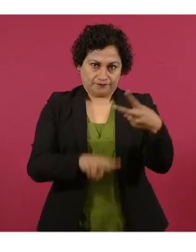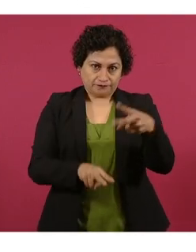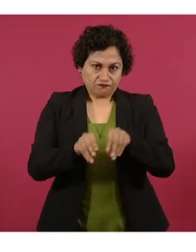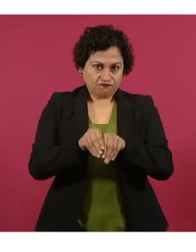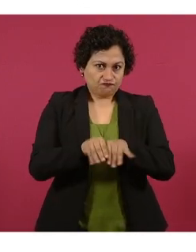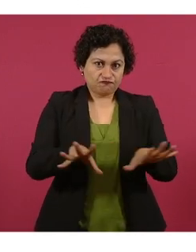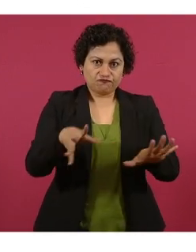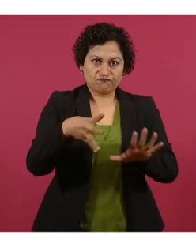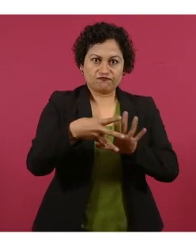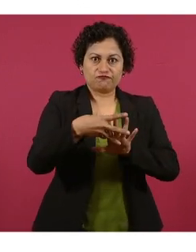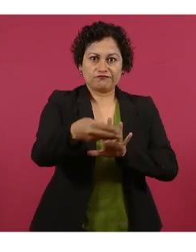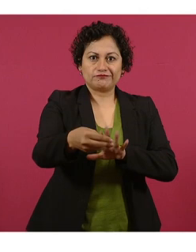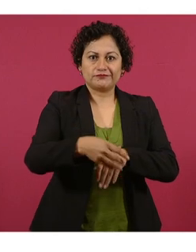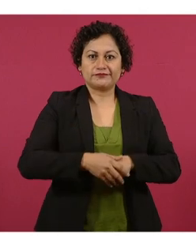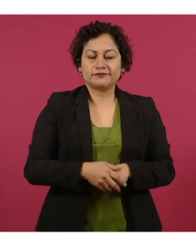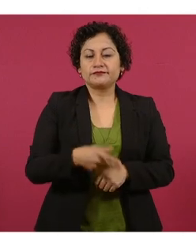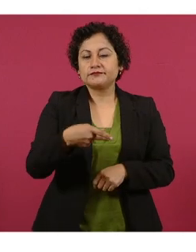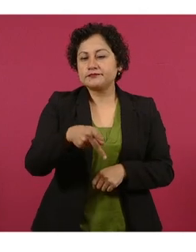ver este estudio.